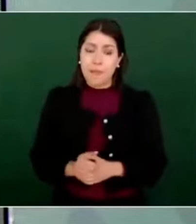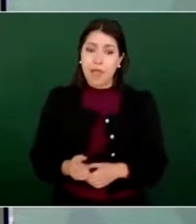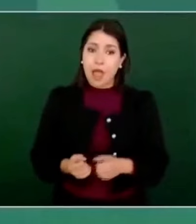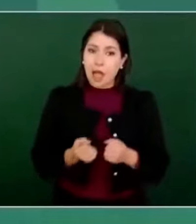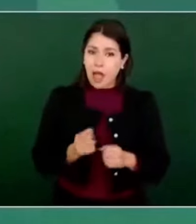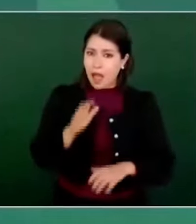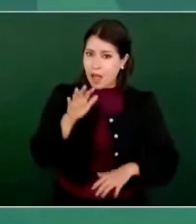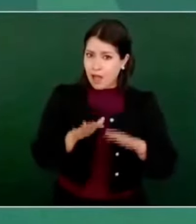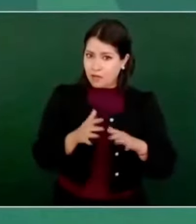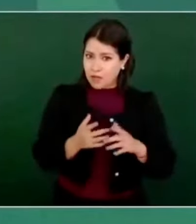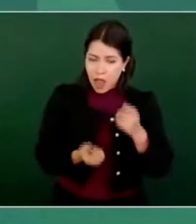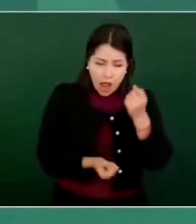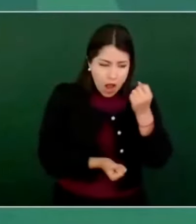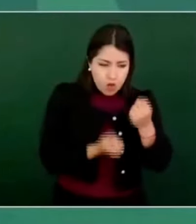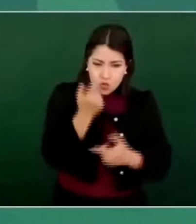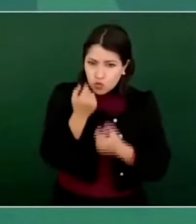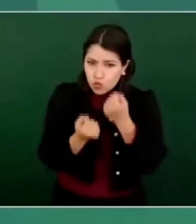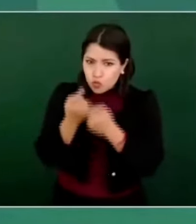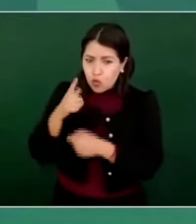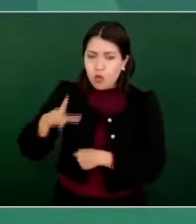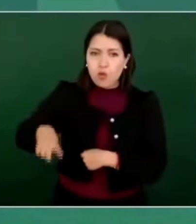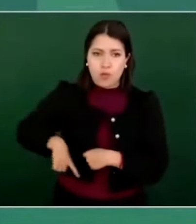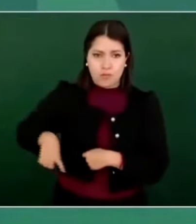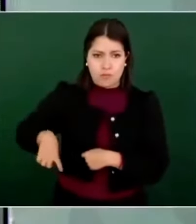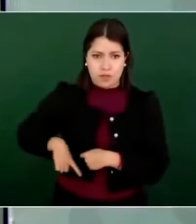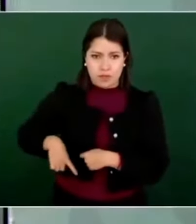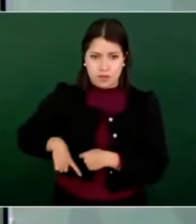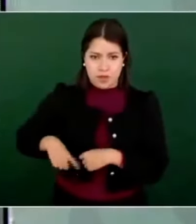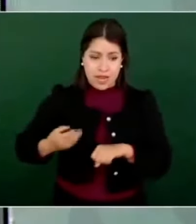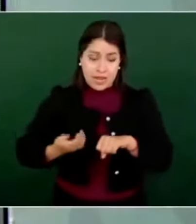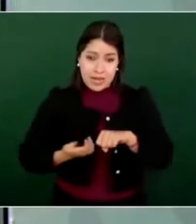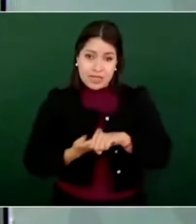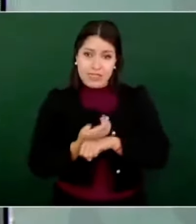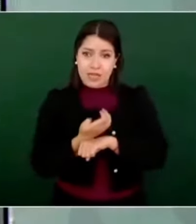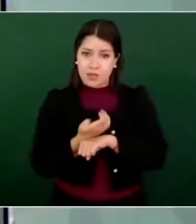gobiernos eh estatales